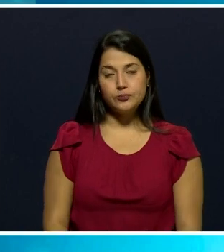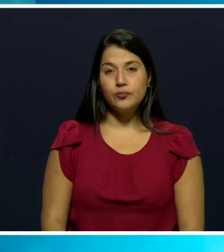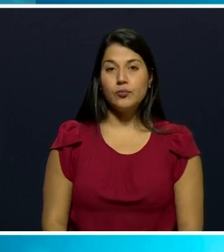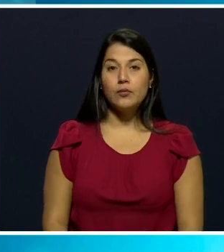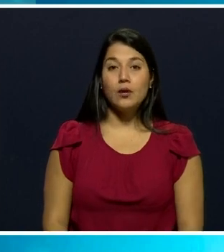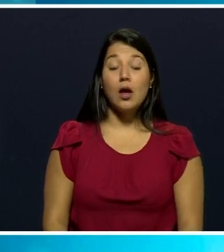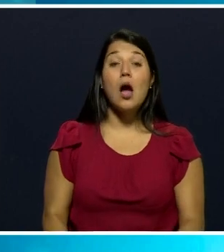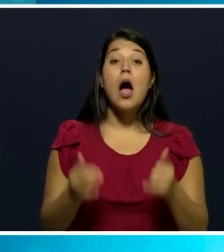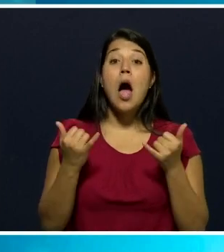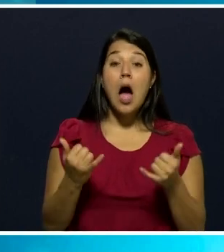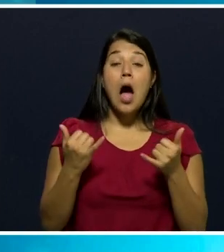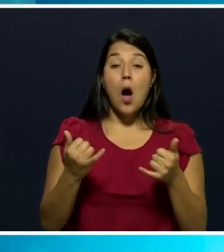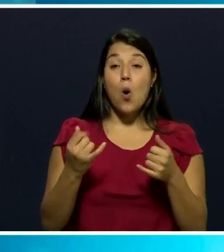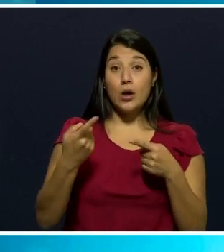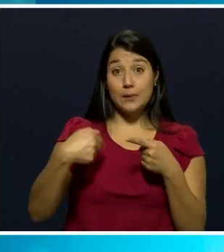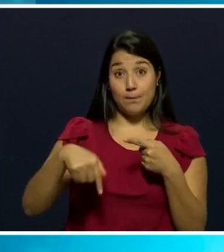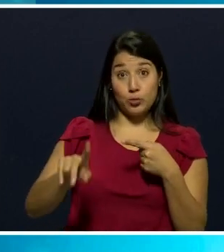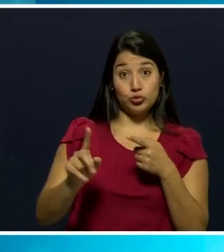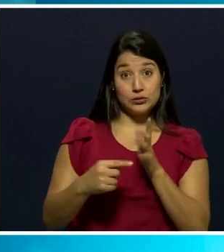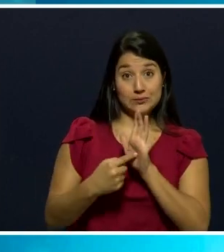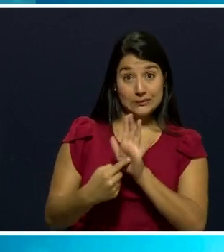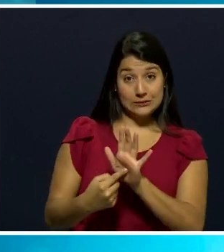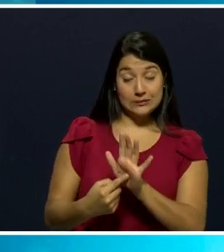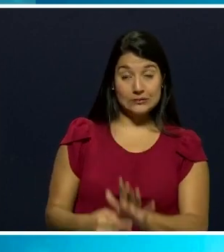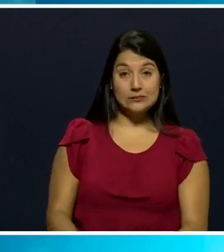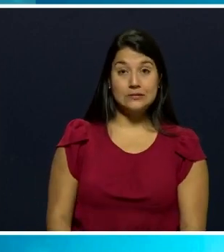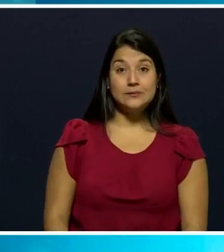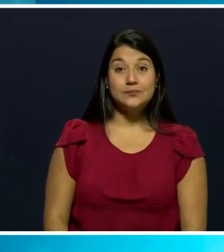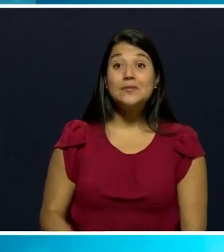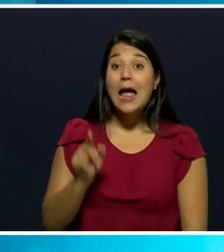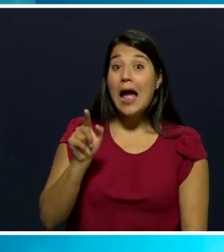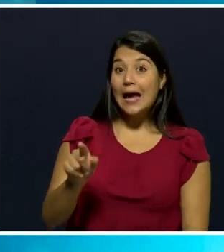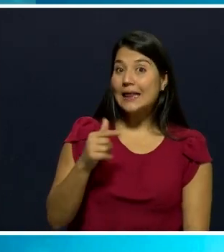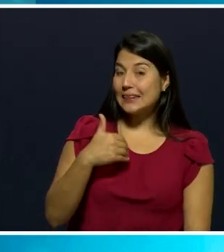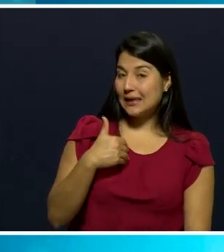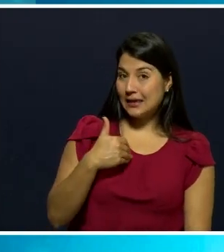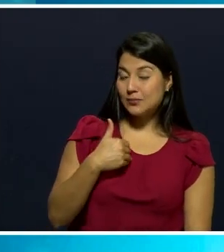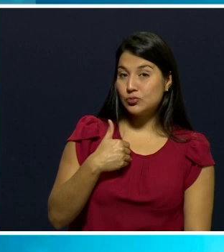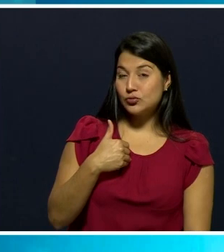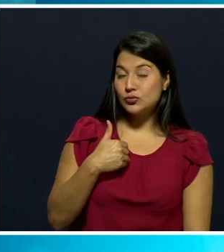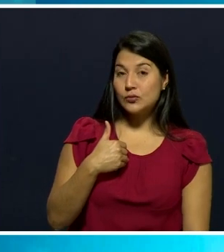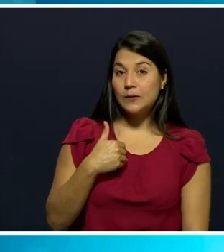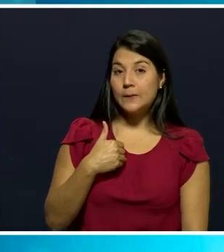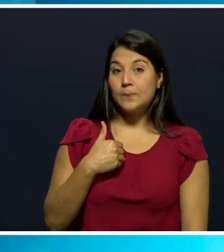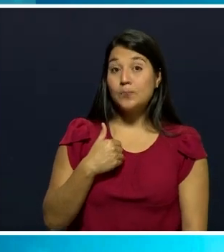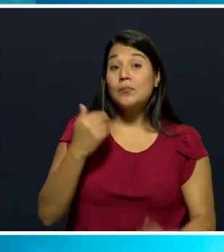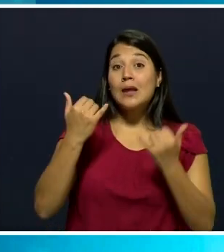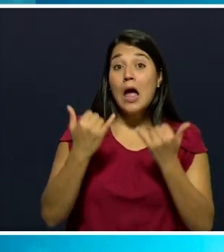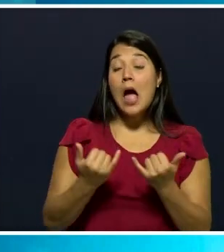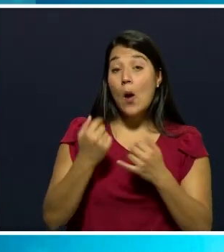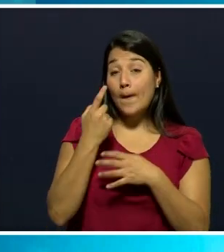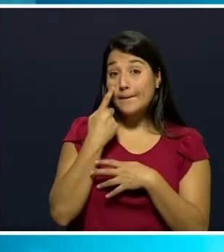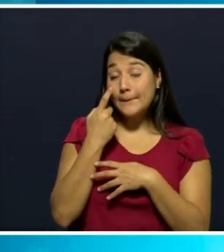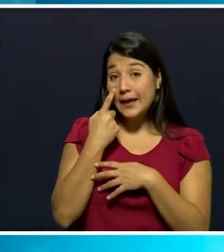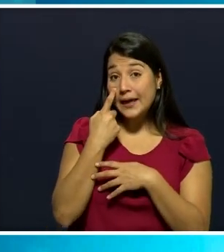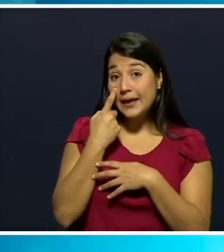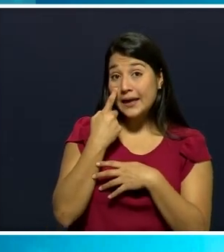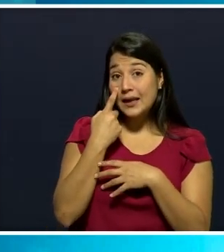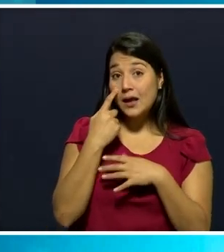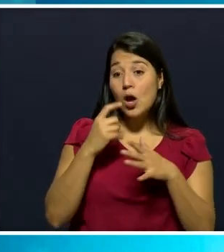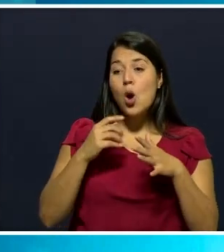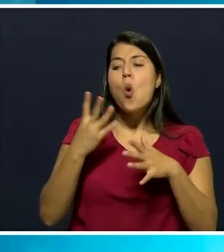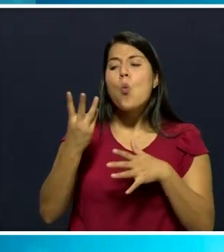Vamos ahora a la próxima pantalla. Ahí la tenemos ya. Vamos a ver en esta pantalla la curva